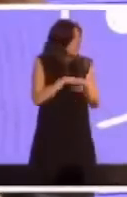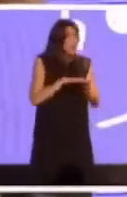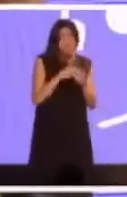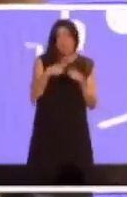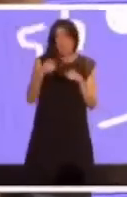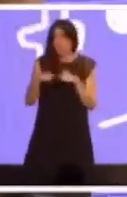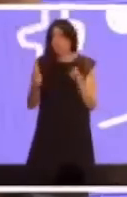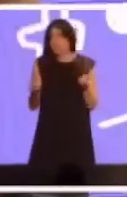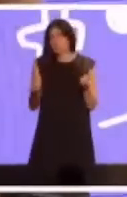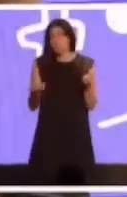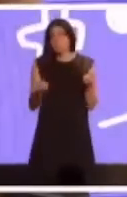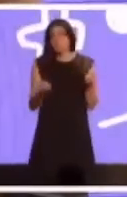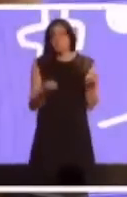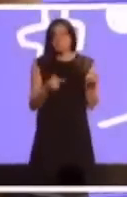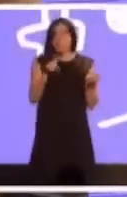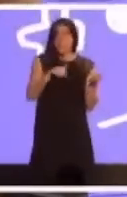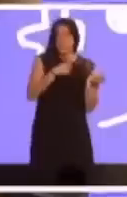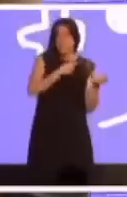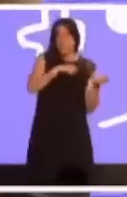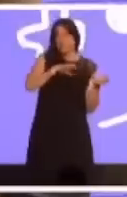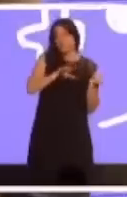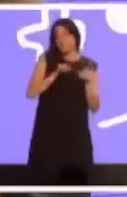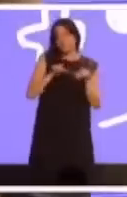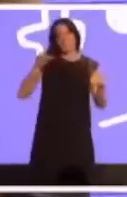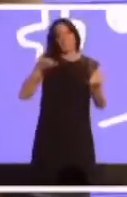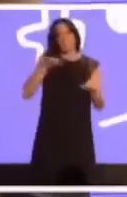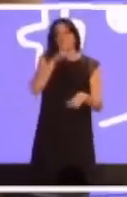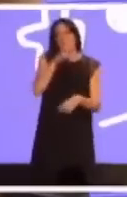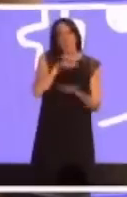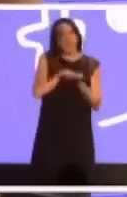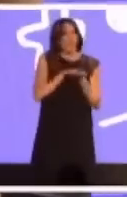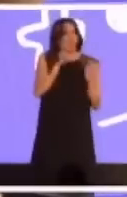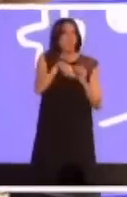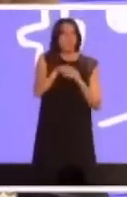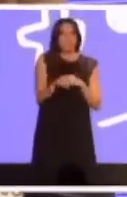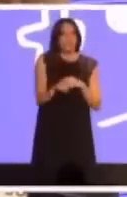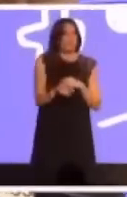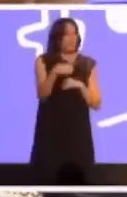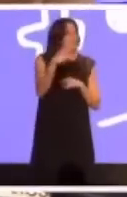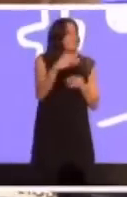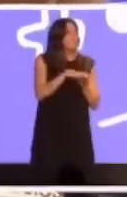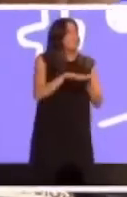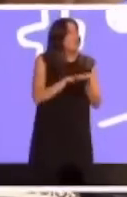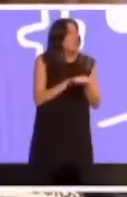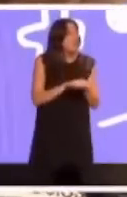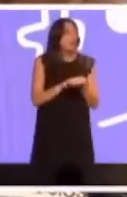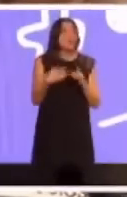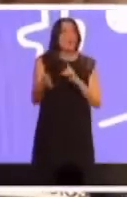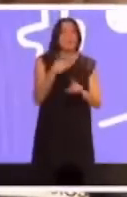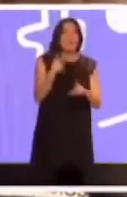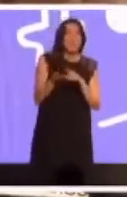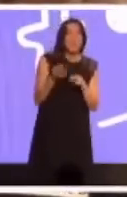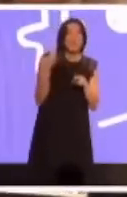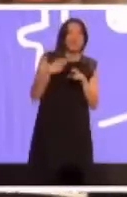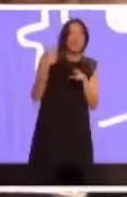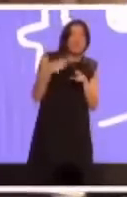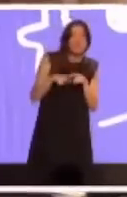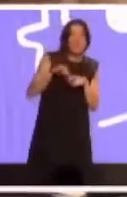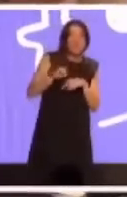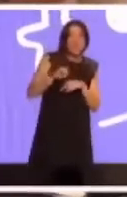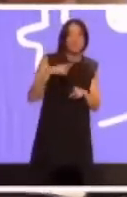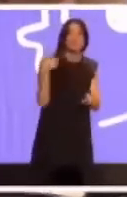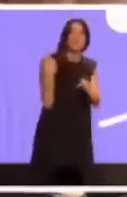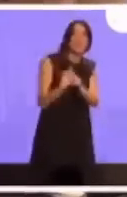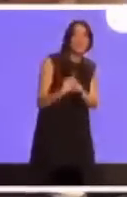de cosas de las que en este país nunca se ha hablado va a tocar hablar de la violencia política que se ejerce